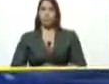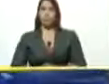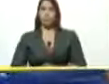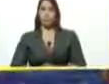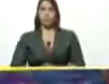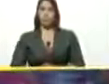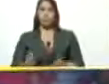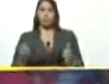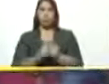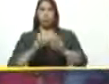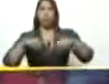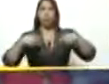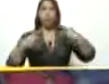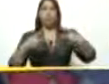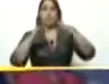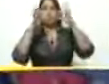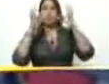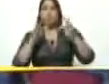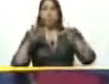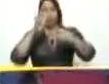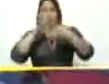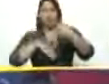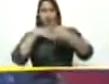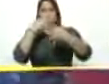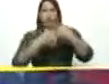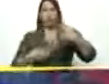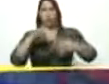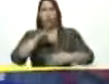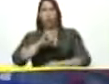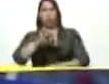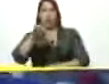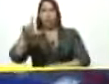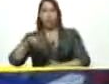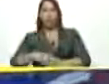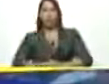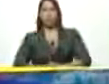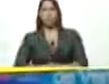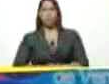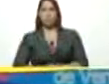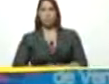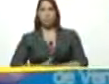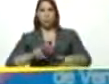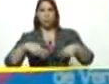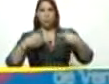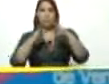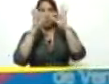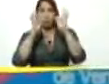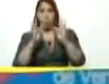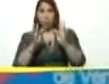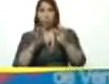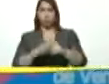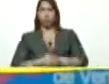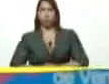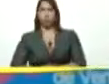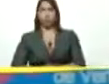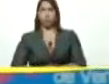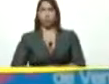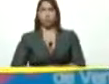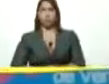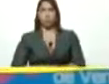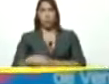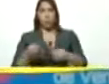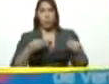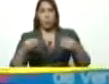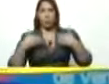con nuevos módulos, WILS, nuevos módulos, el módulo